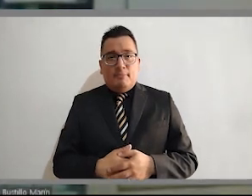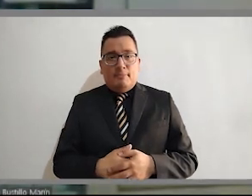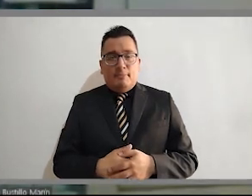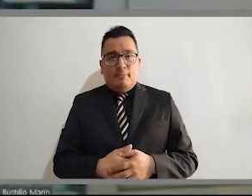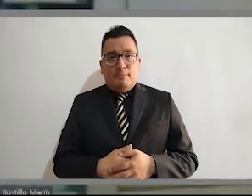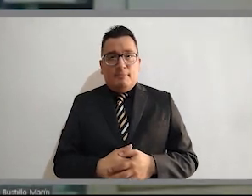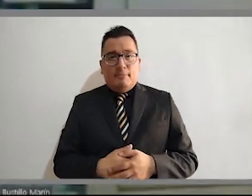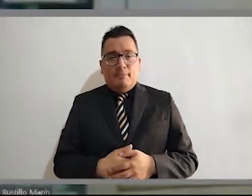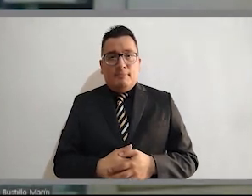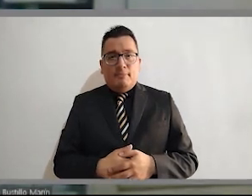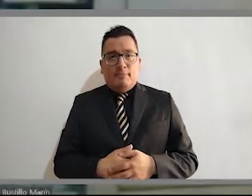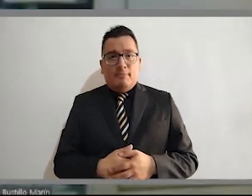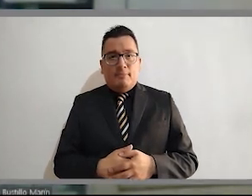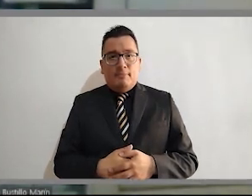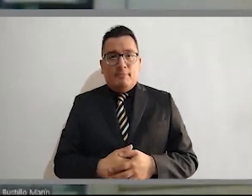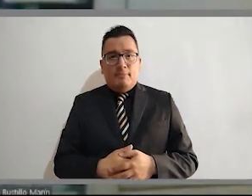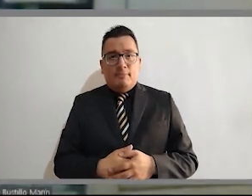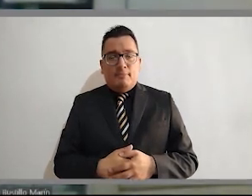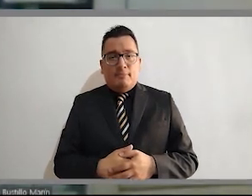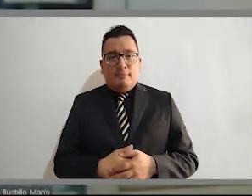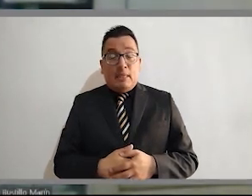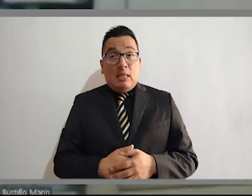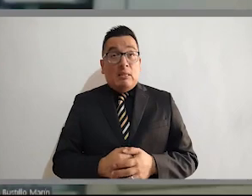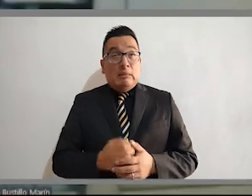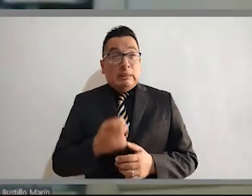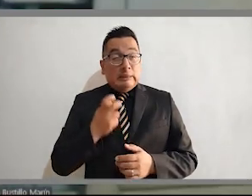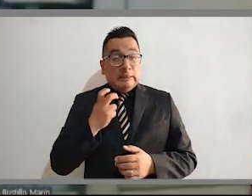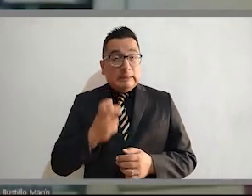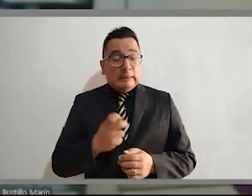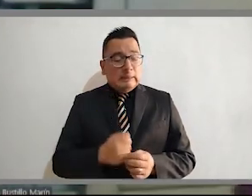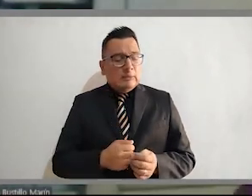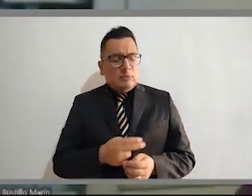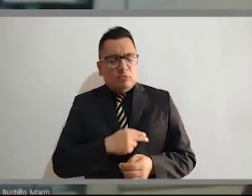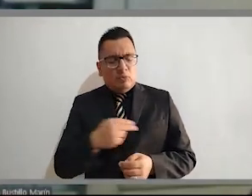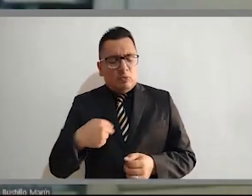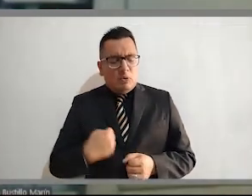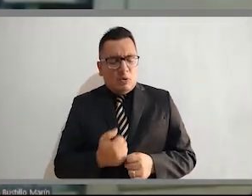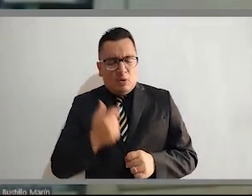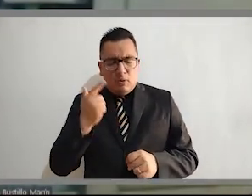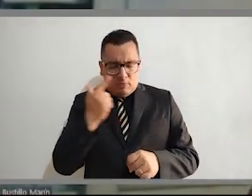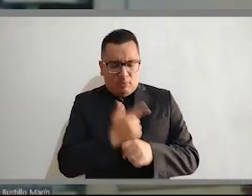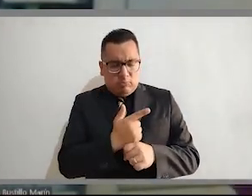de ahí que cuando